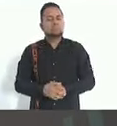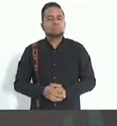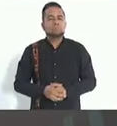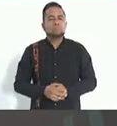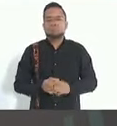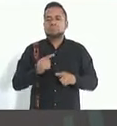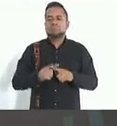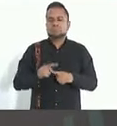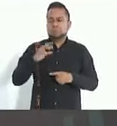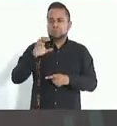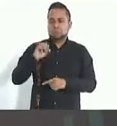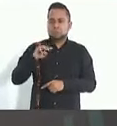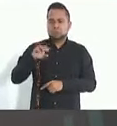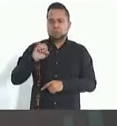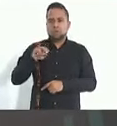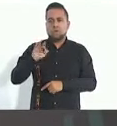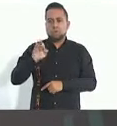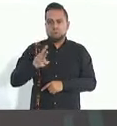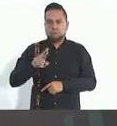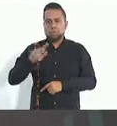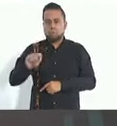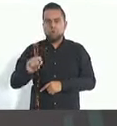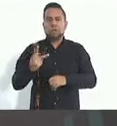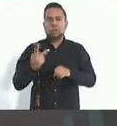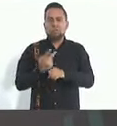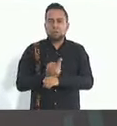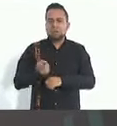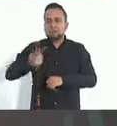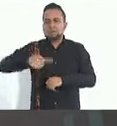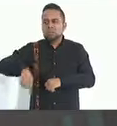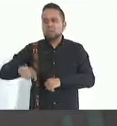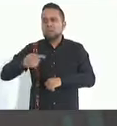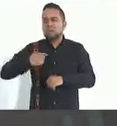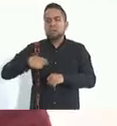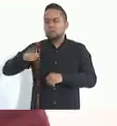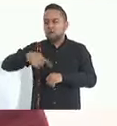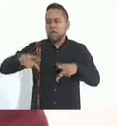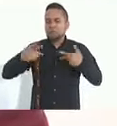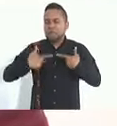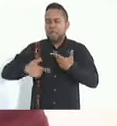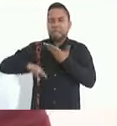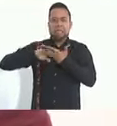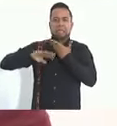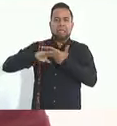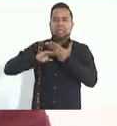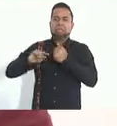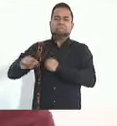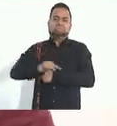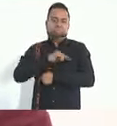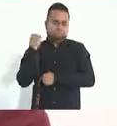Comonfort se dio un golpe de Estado él mismo y